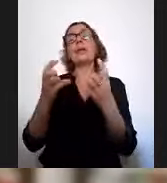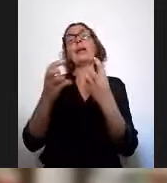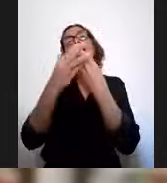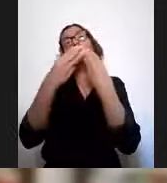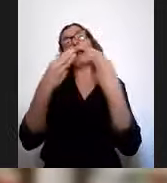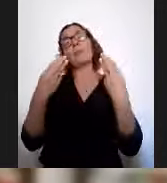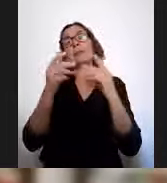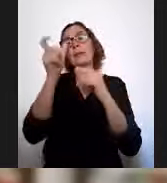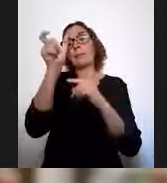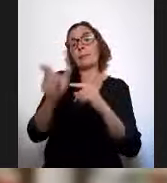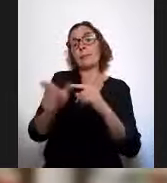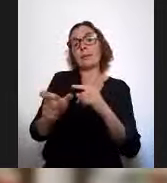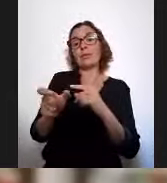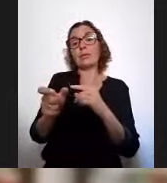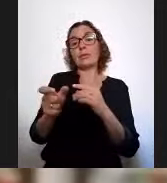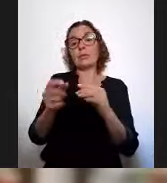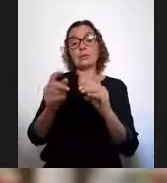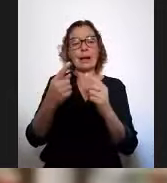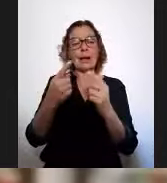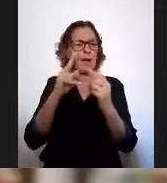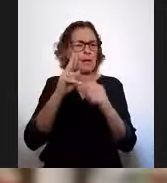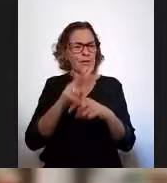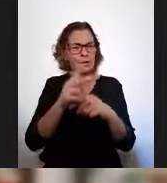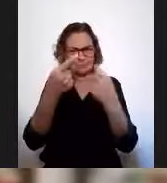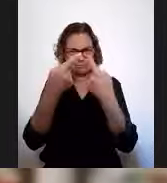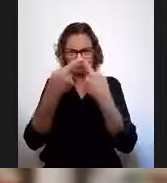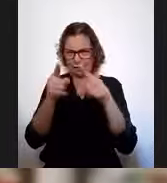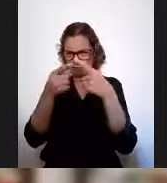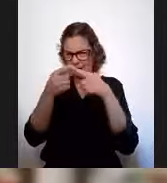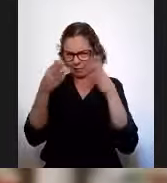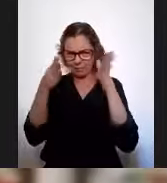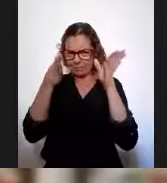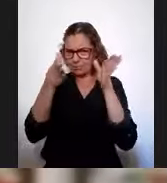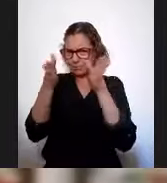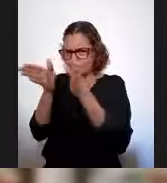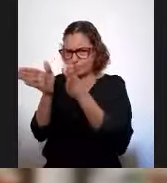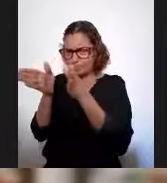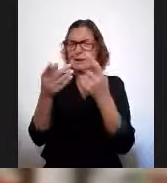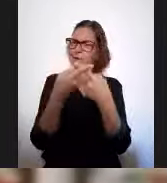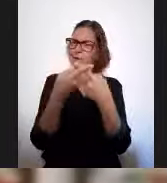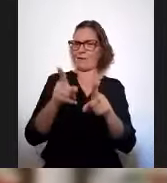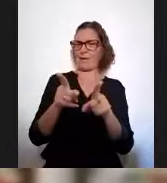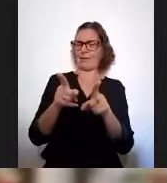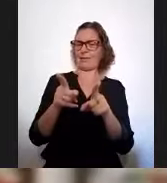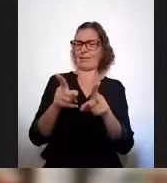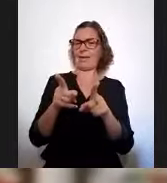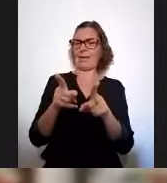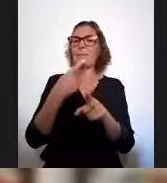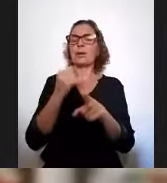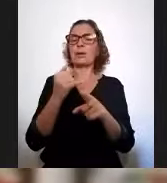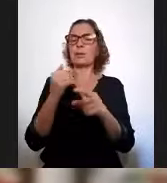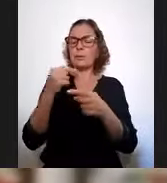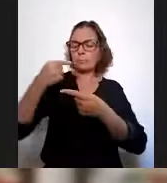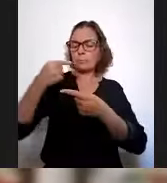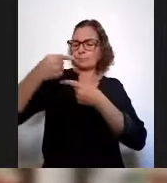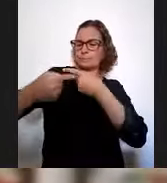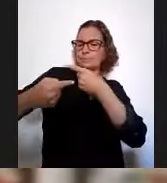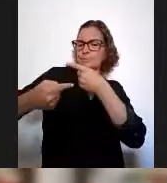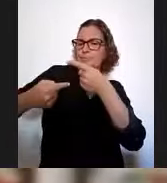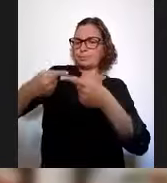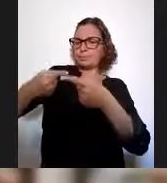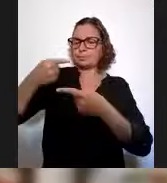tienen distintos puntos de vista y tienen distintas perspectivas que si se van instalando, si, más que instalando,